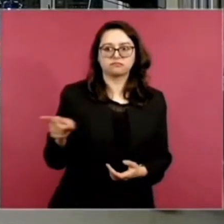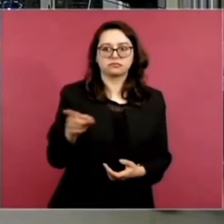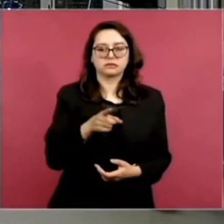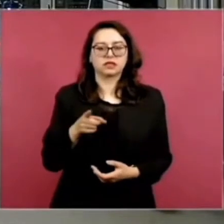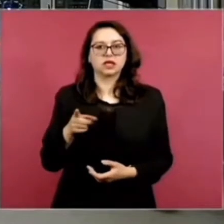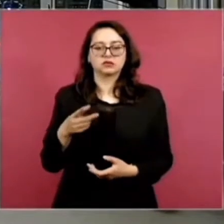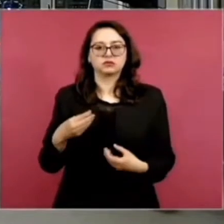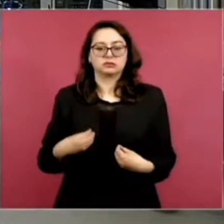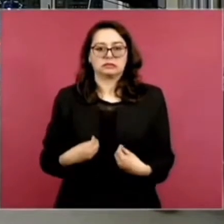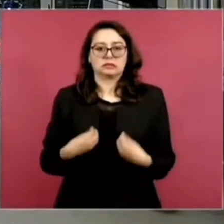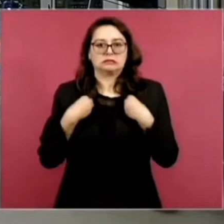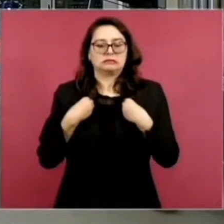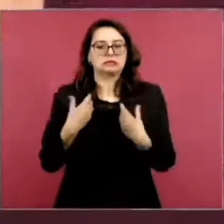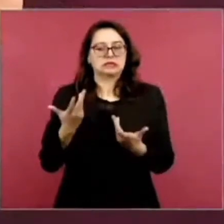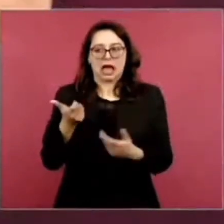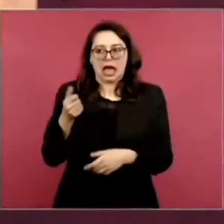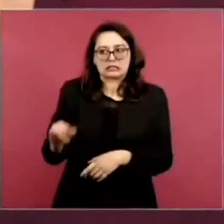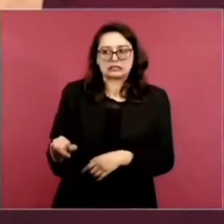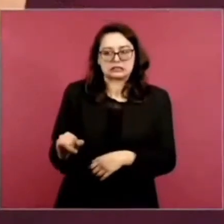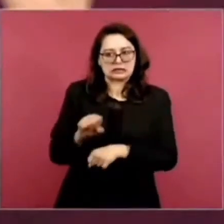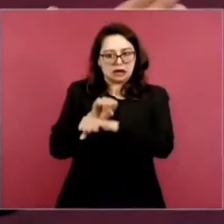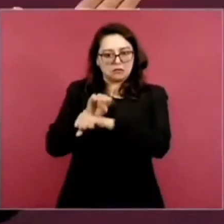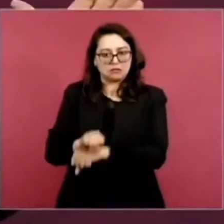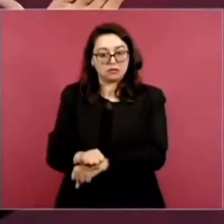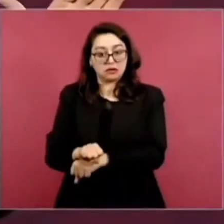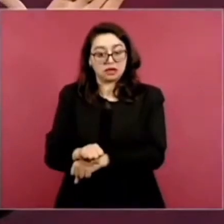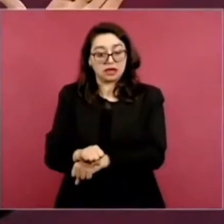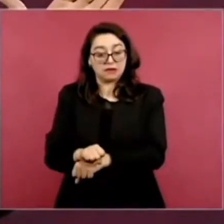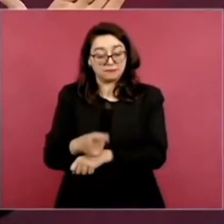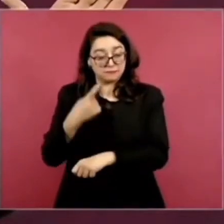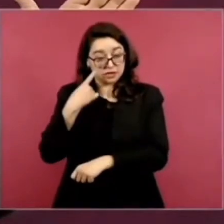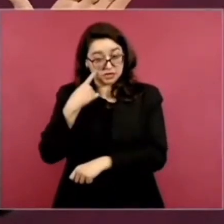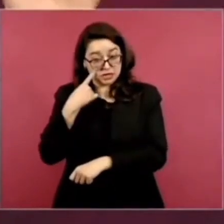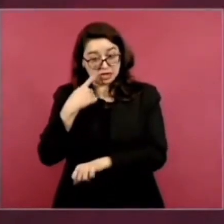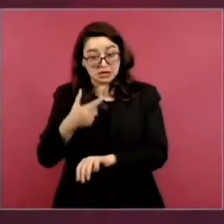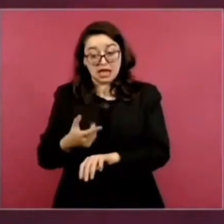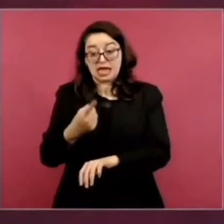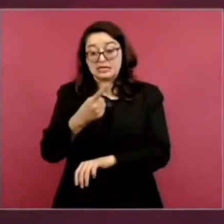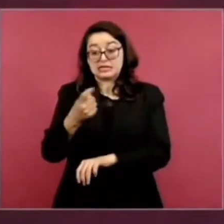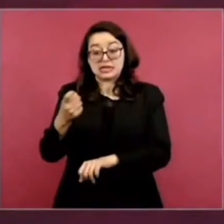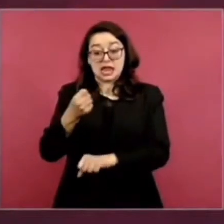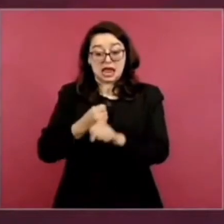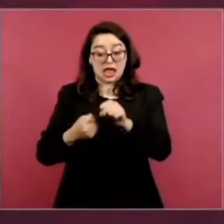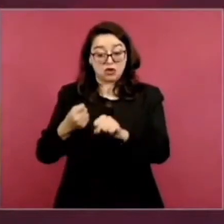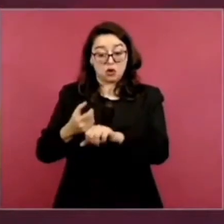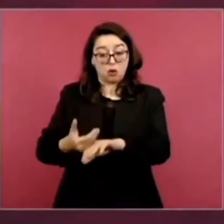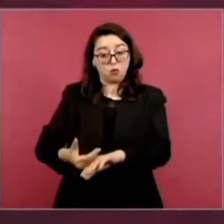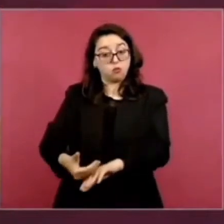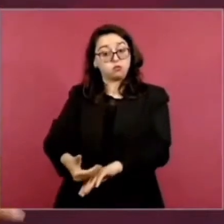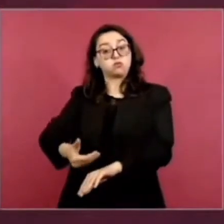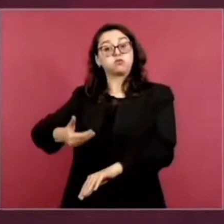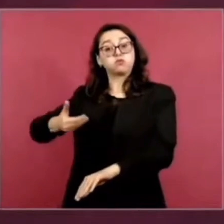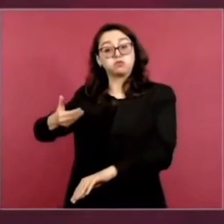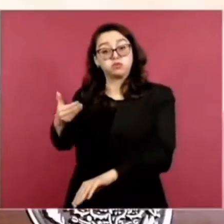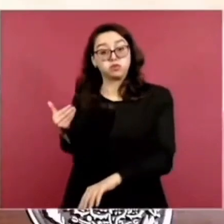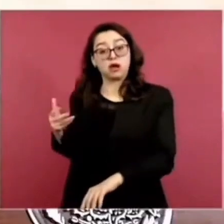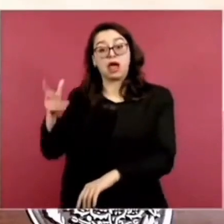había declarado la abolición de la esclavitud, pues no desapareció la